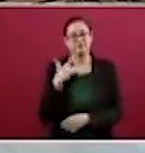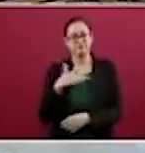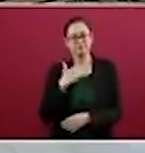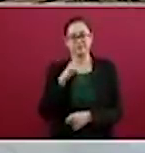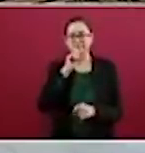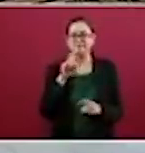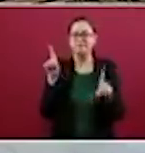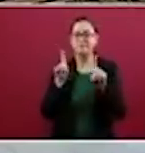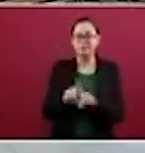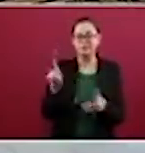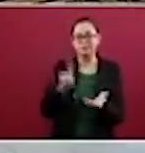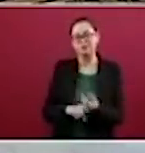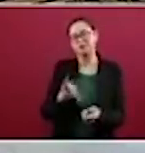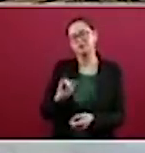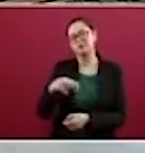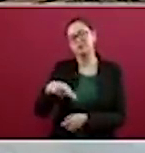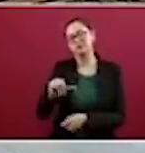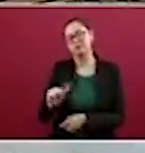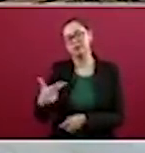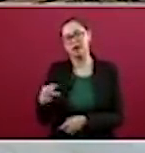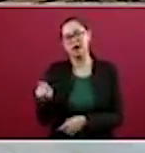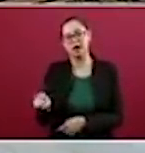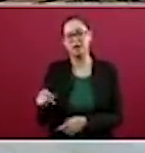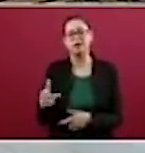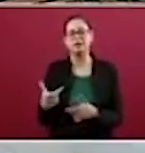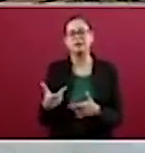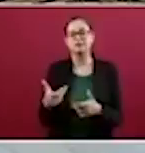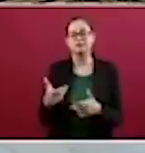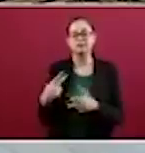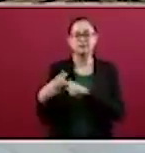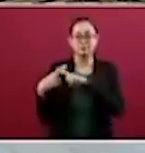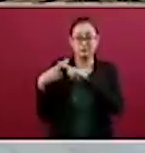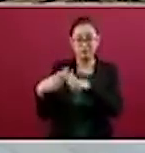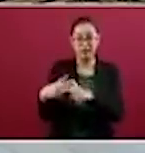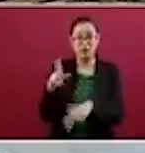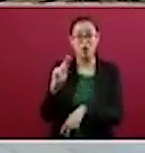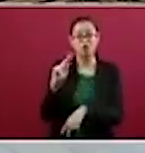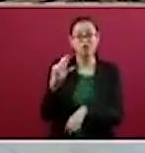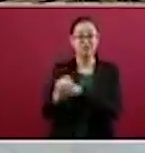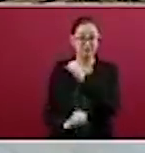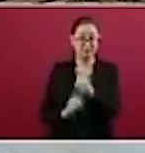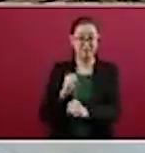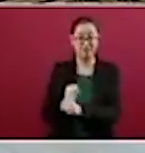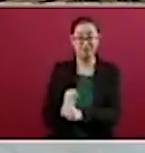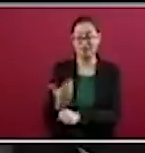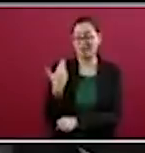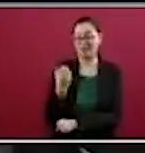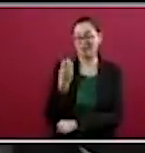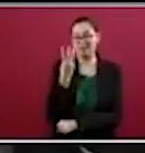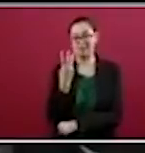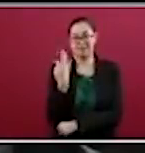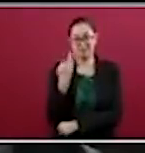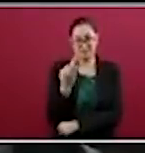el Instituto Nacional de Antropología e Historia, que está cumpliendo 80 años el 3 de febrero